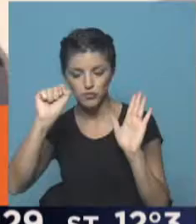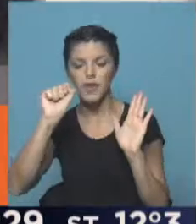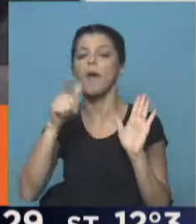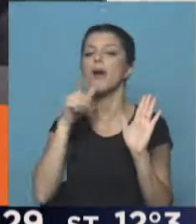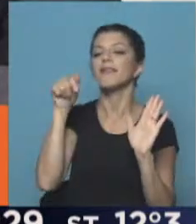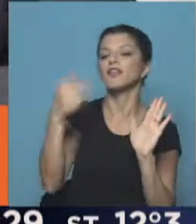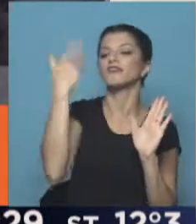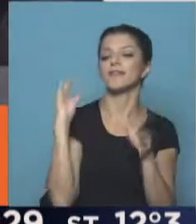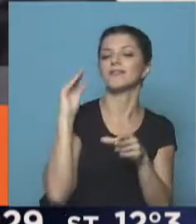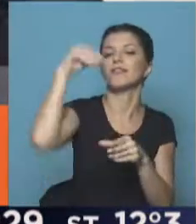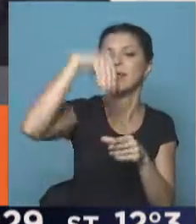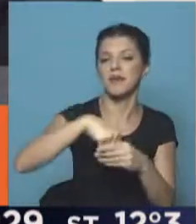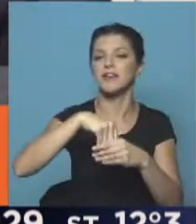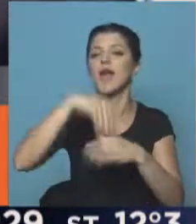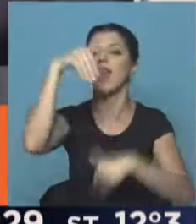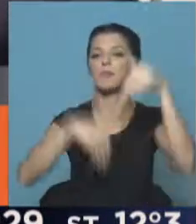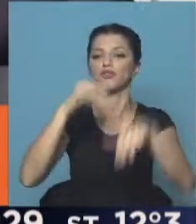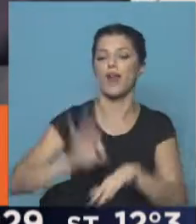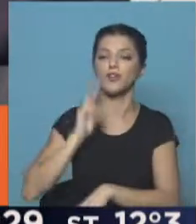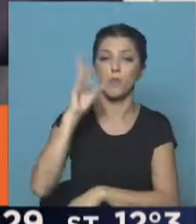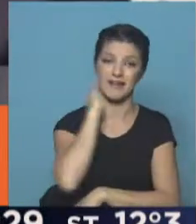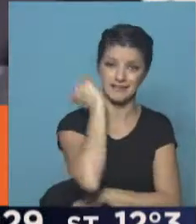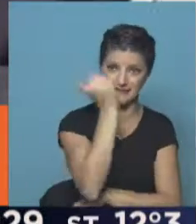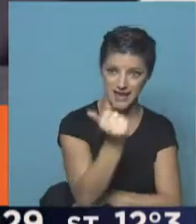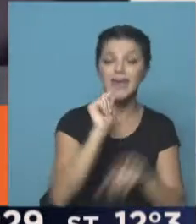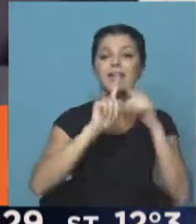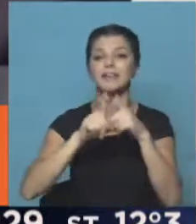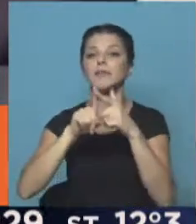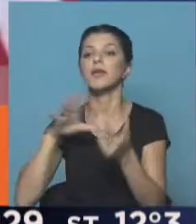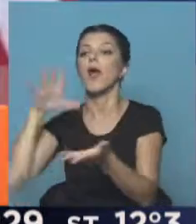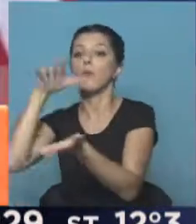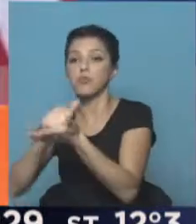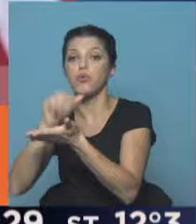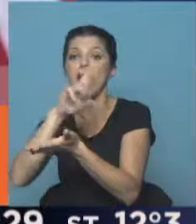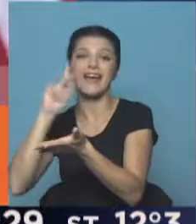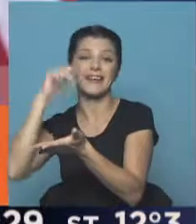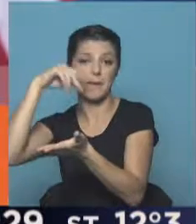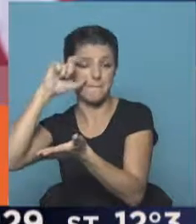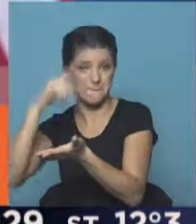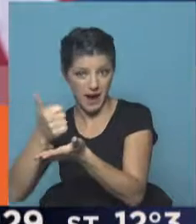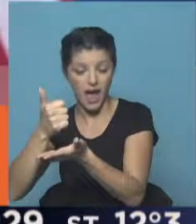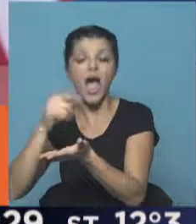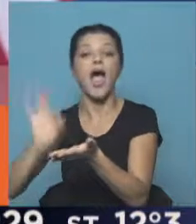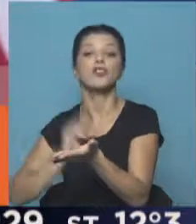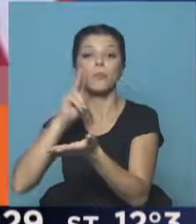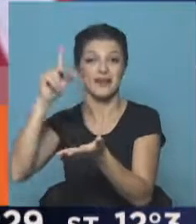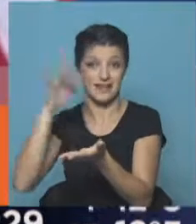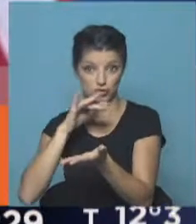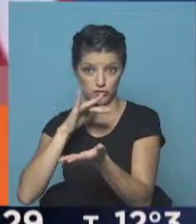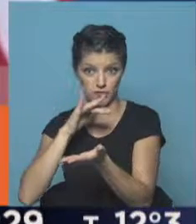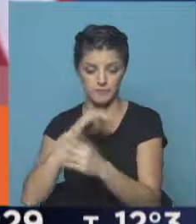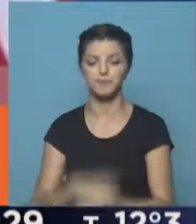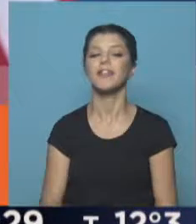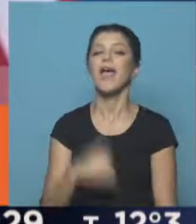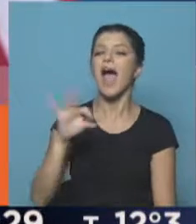en las elecciones de 2016 y la invasión de Crimea en 2014. Ya en diciembre pasado, el entonces presidente